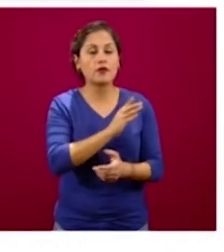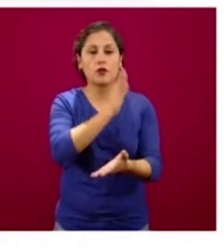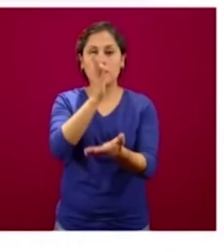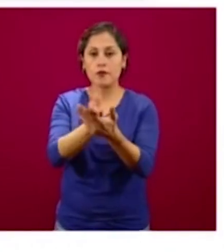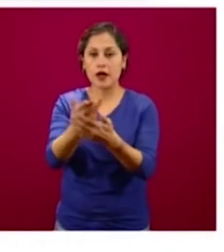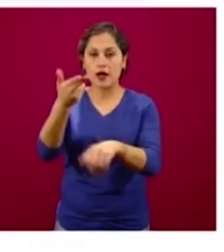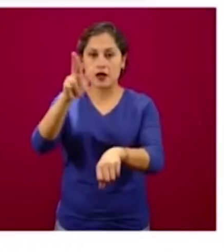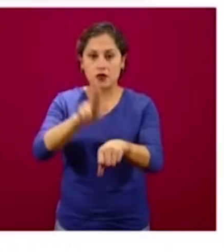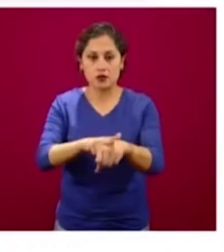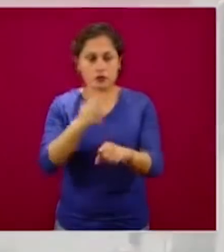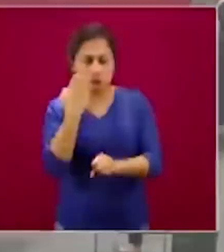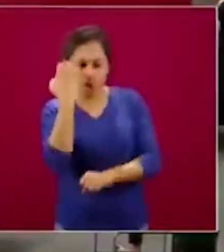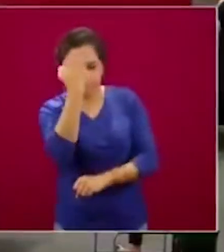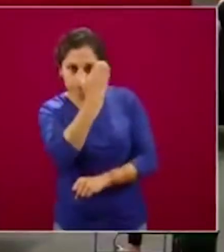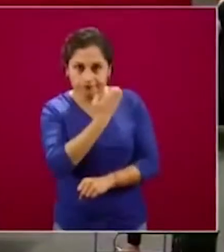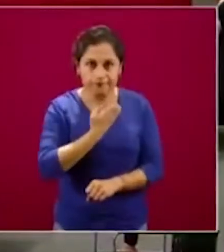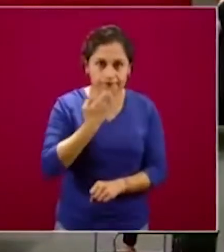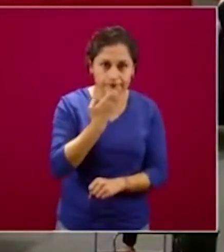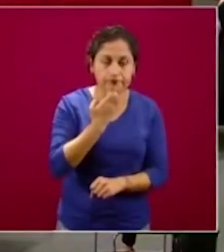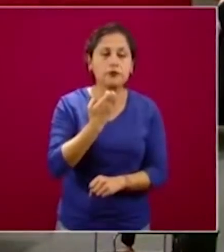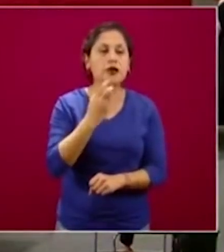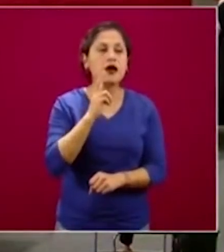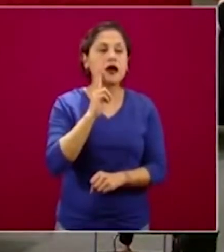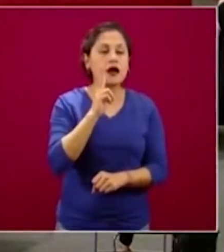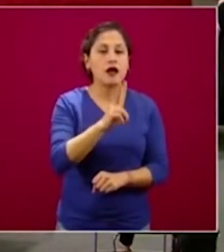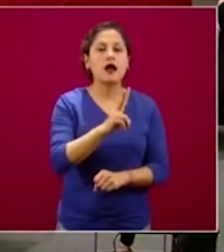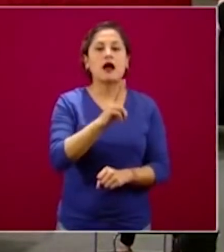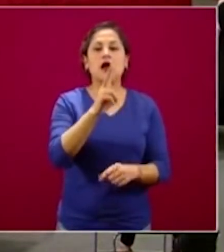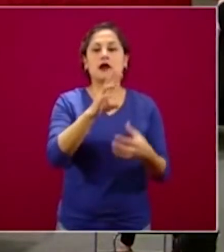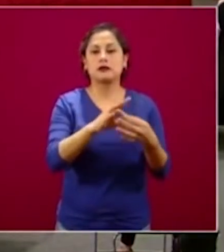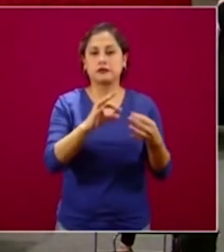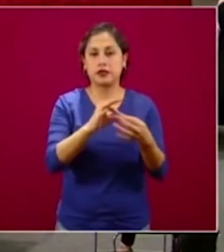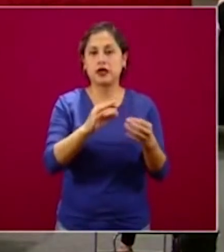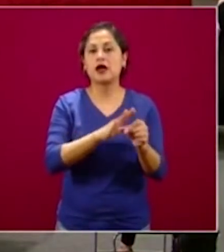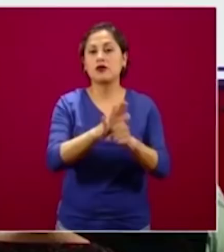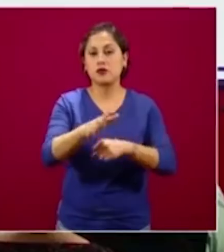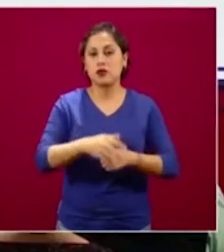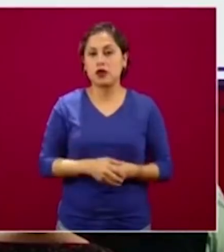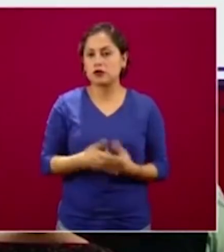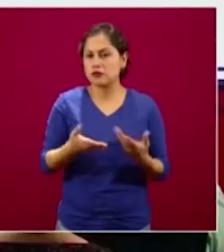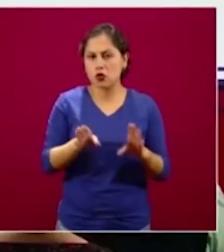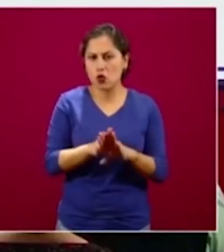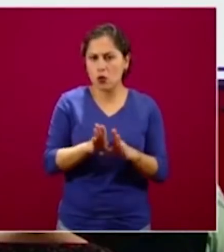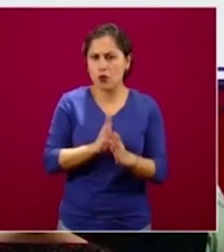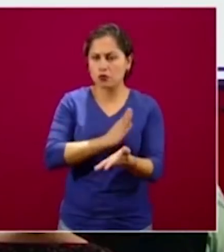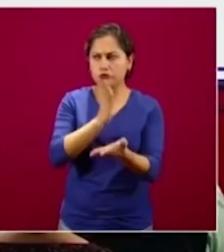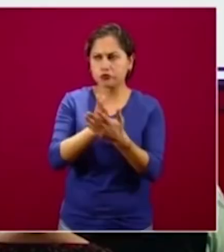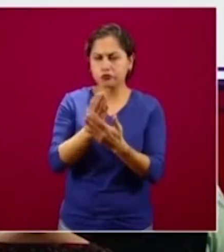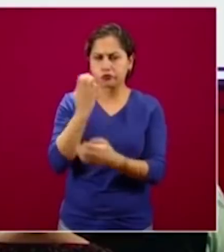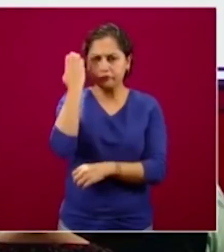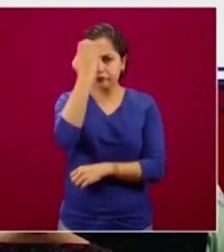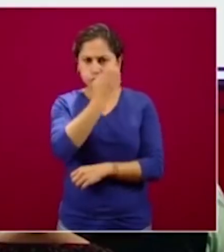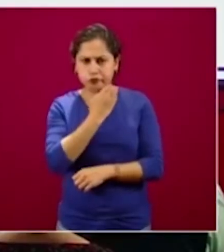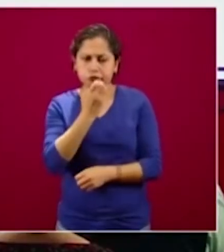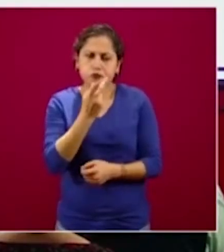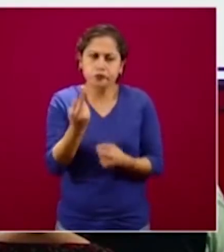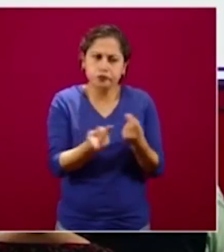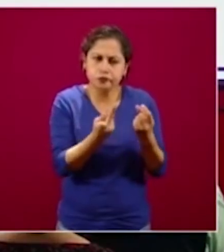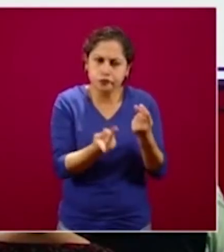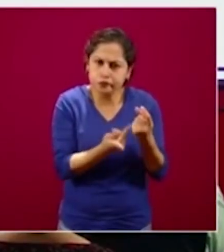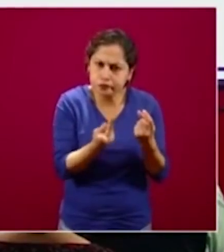Toda valoración para banco de sangre es una valoración médica. Consta de un interrogatorio, una exploración